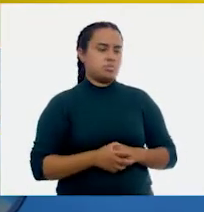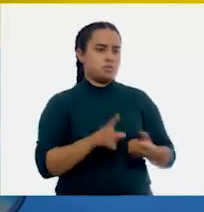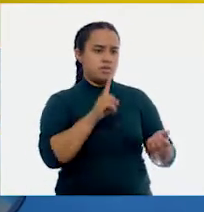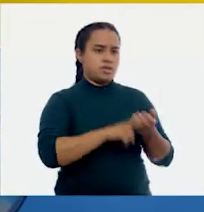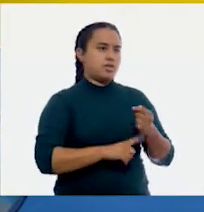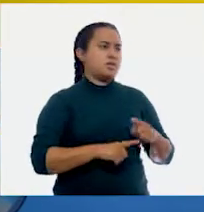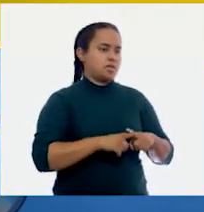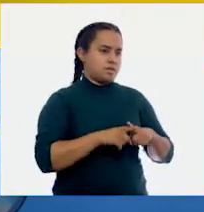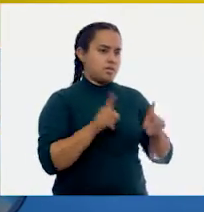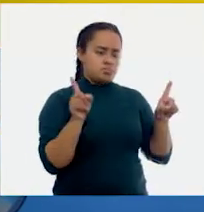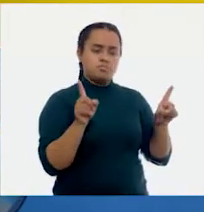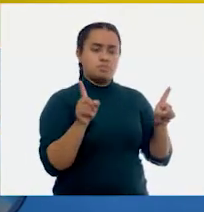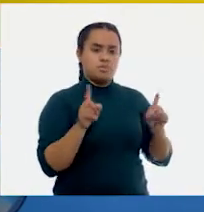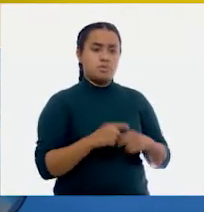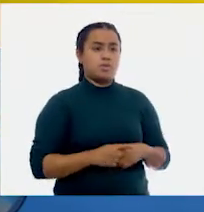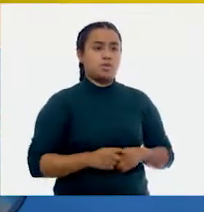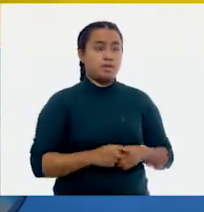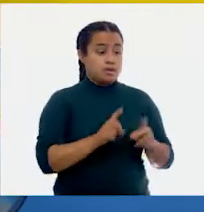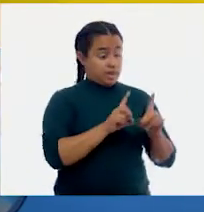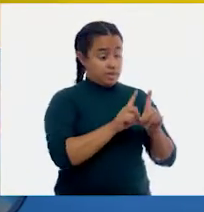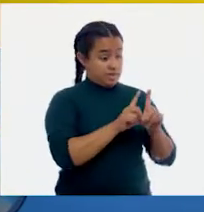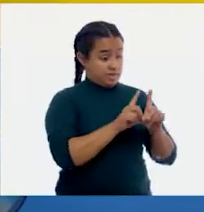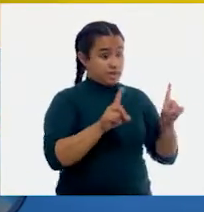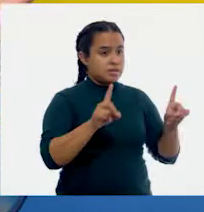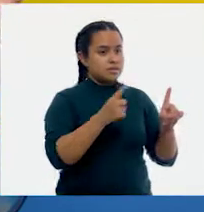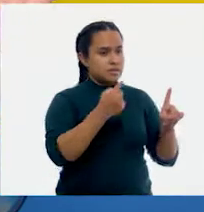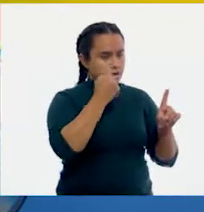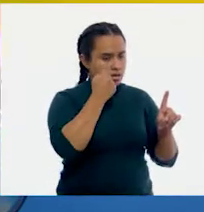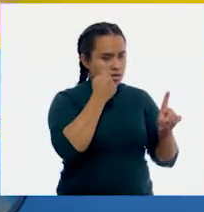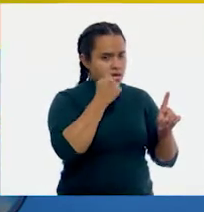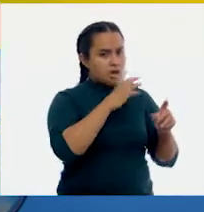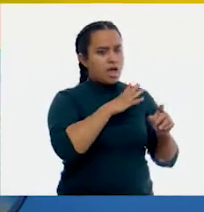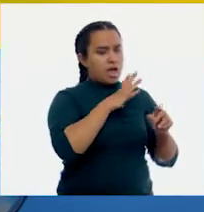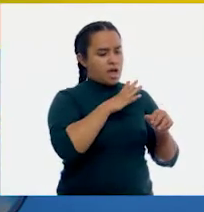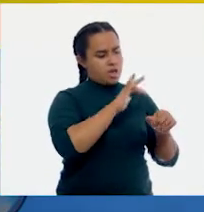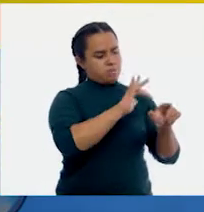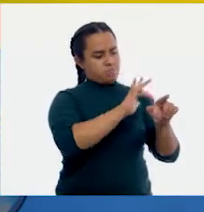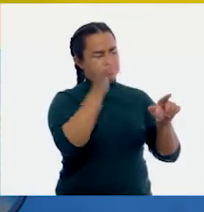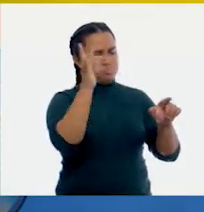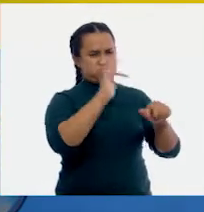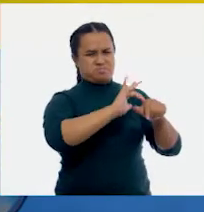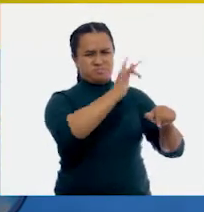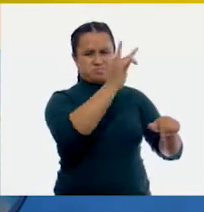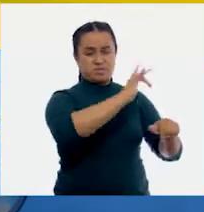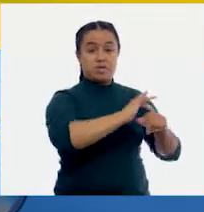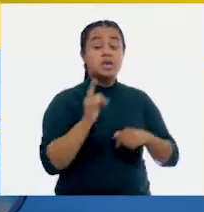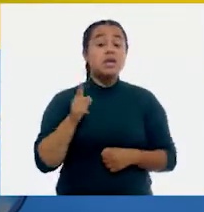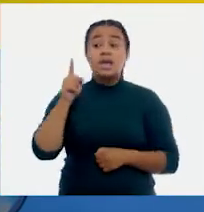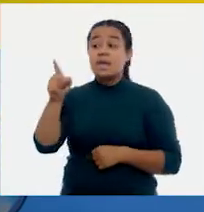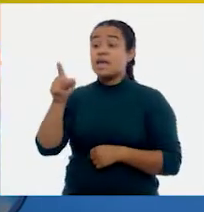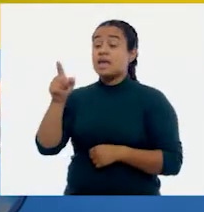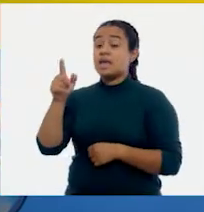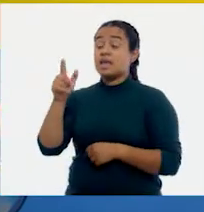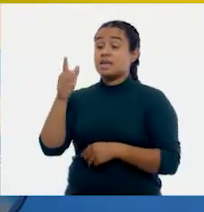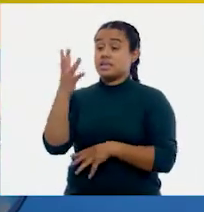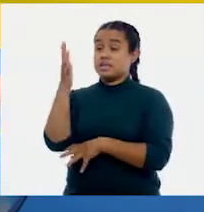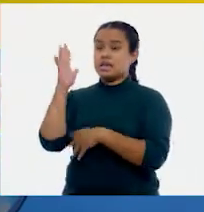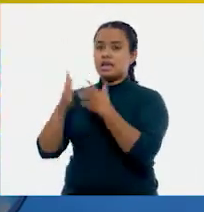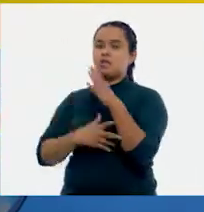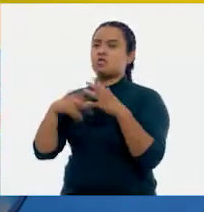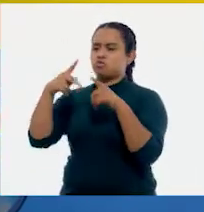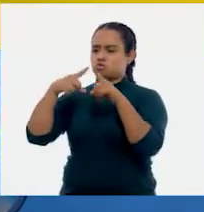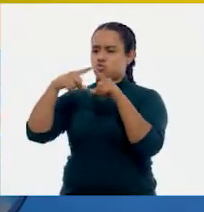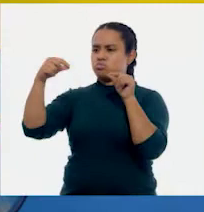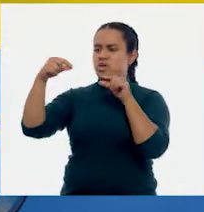muy diferentes. O sea, las del desierto por lo general son espinosas y en la selva pues las hojas son muy